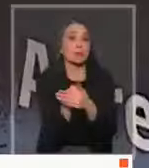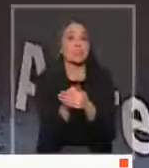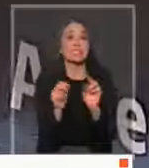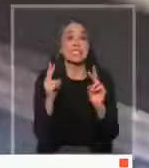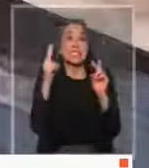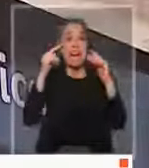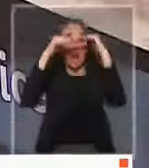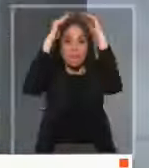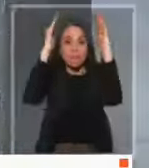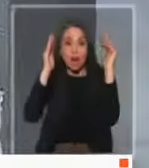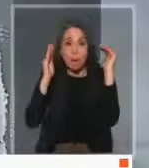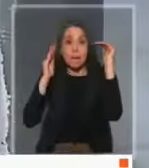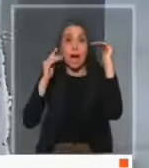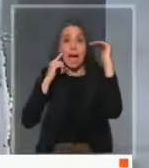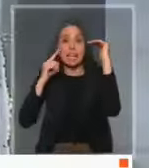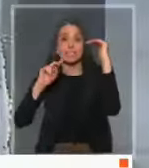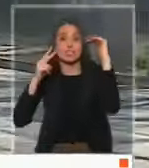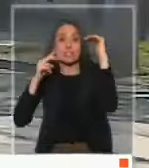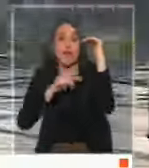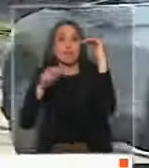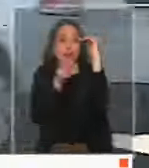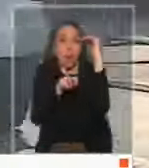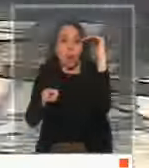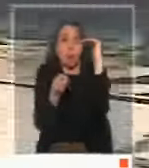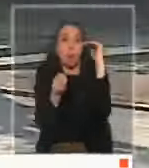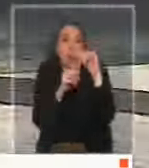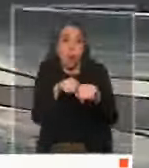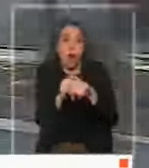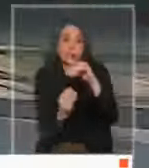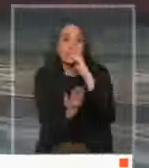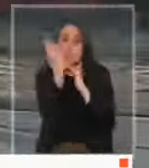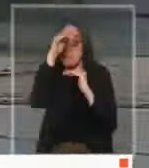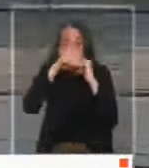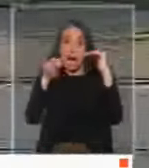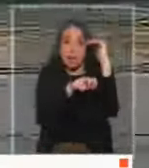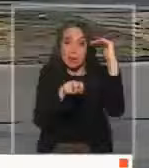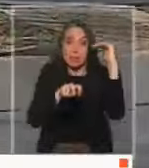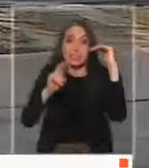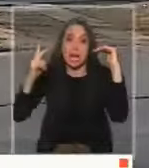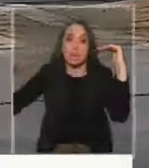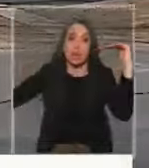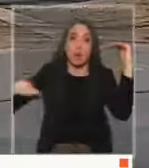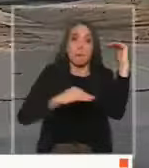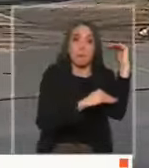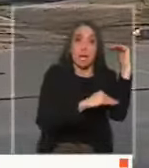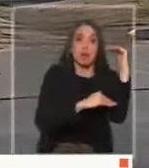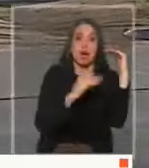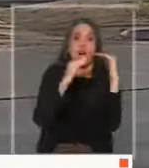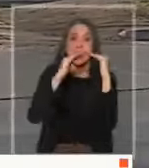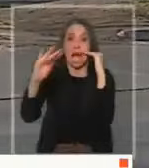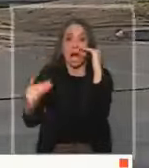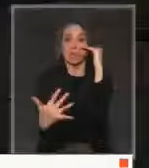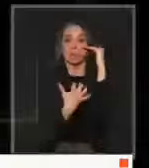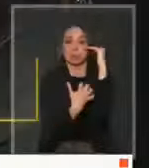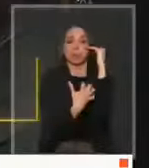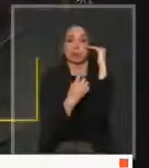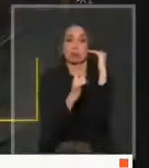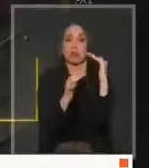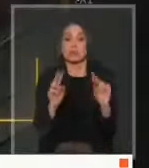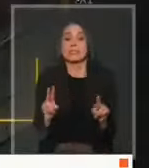con el paradero que es utilizado a toda hora. De milagro también no quedó incrustado en alguna de las casas, dicen los